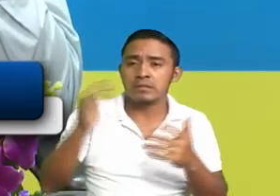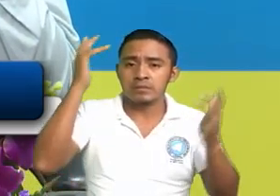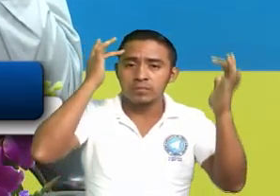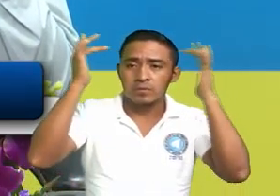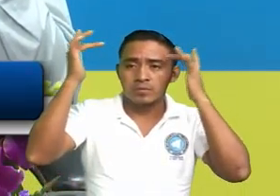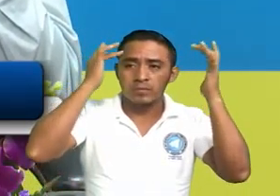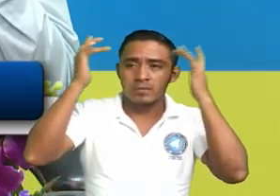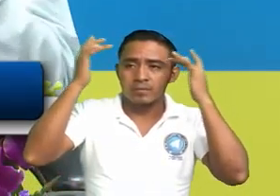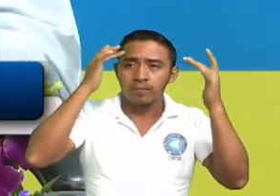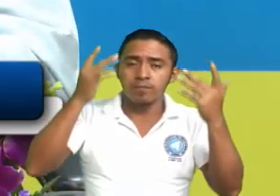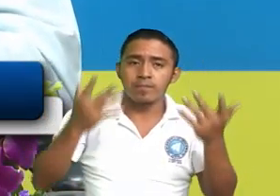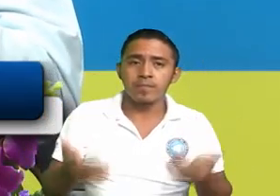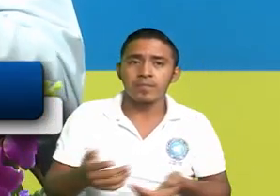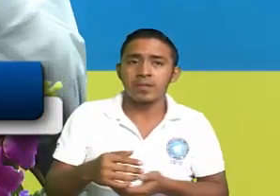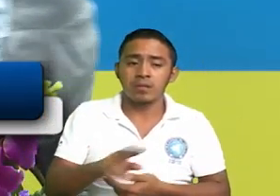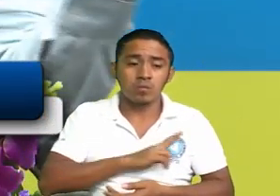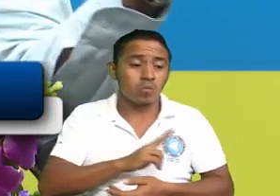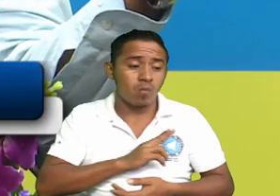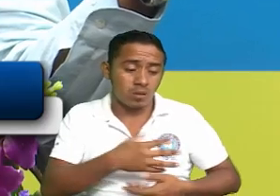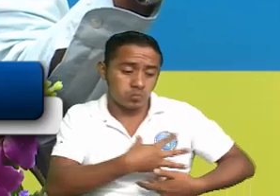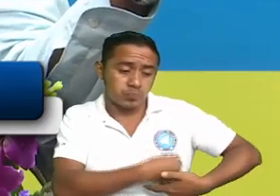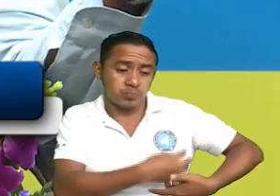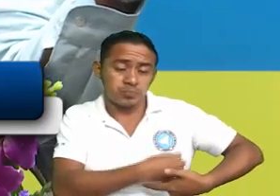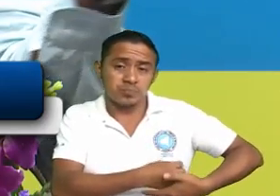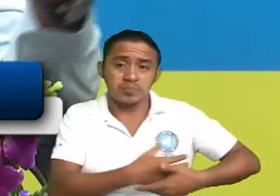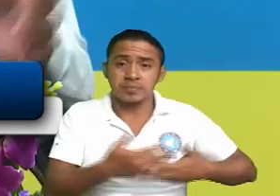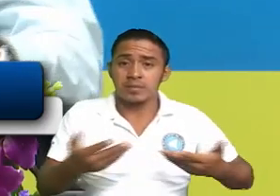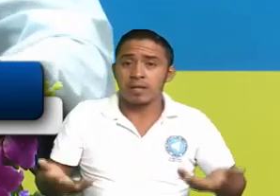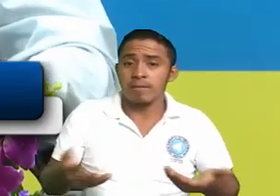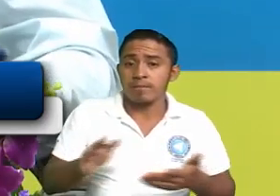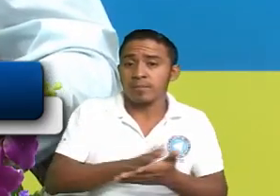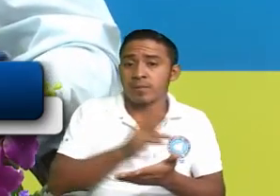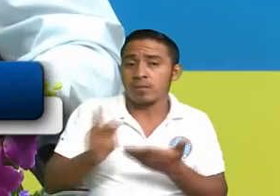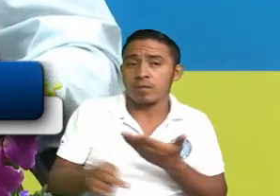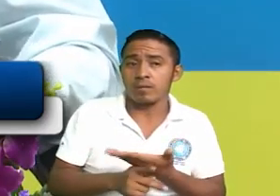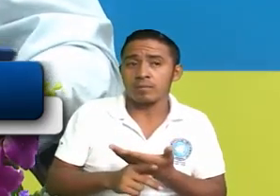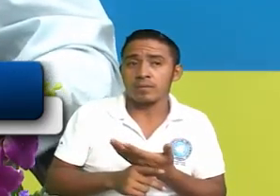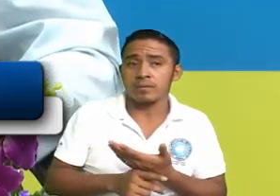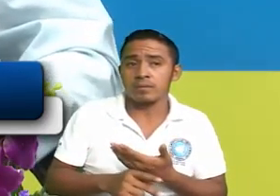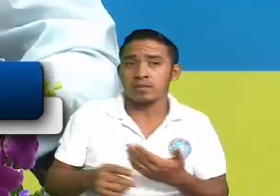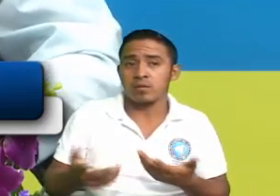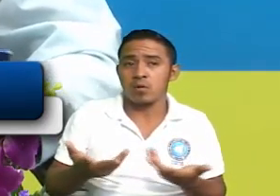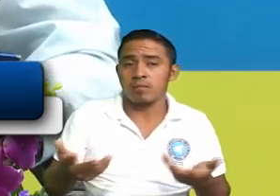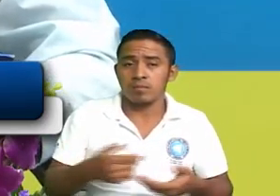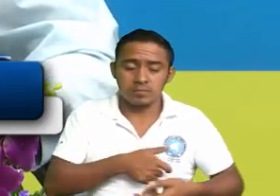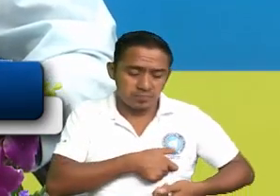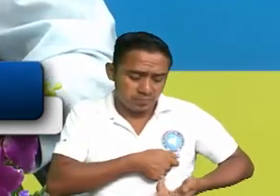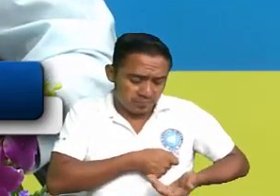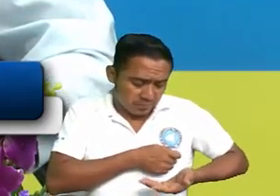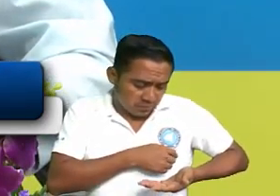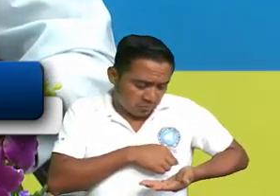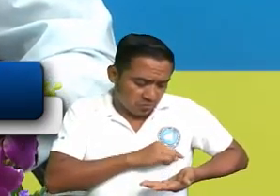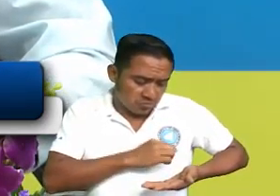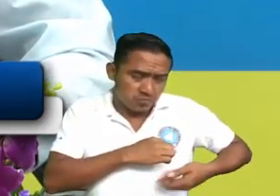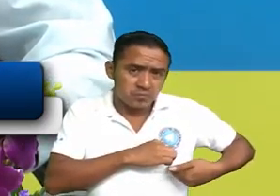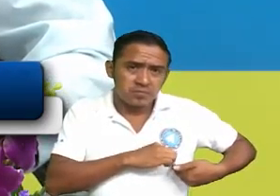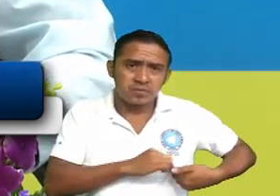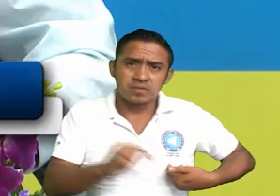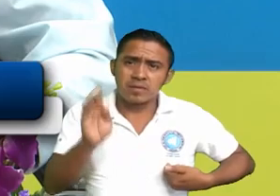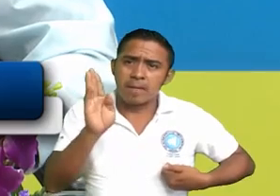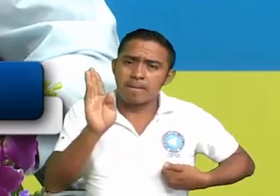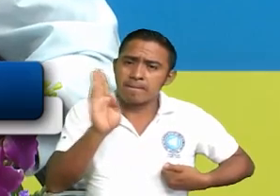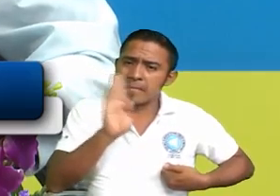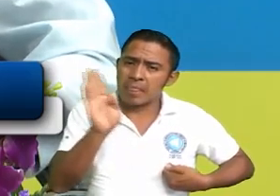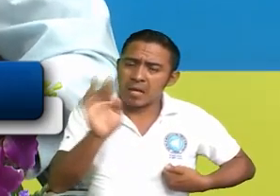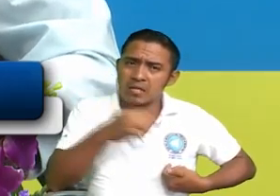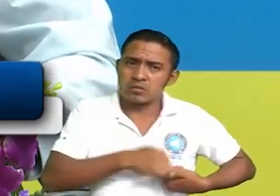la leche. Así es. Y ponerlo directamente así al es. Fuego. Matamos todas las proteínas y toda la grasa. Ahora, doctora, volviendo al tema de las madres